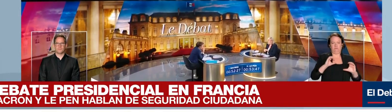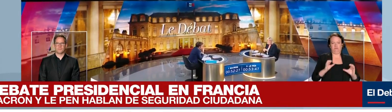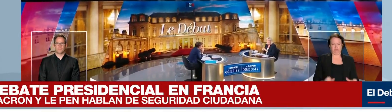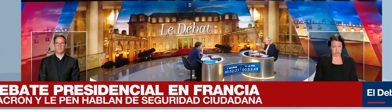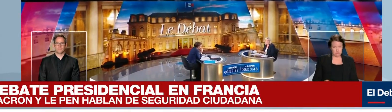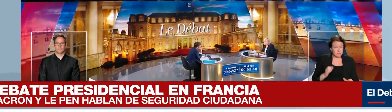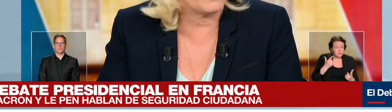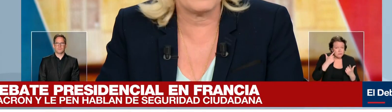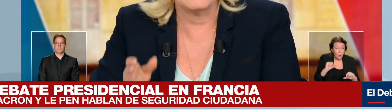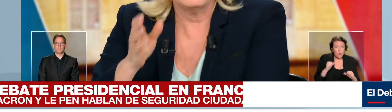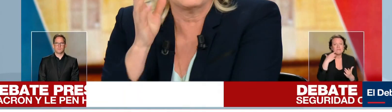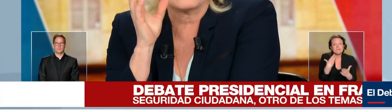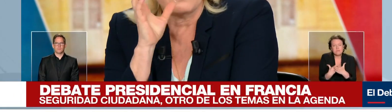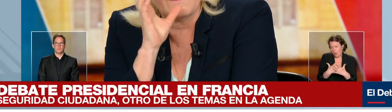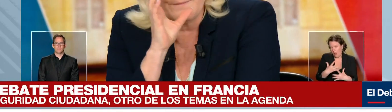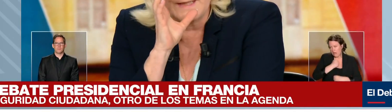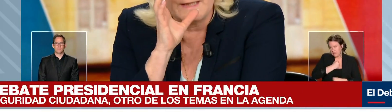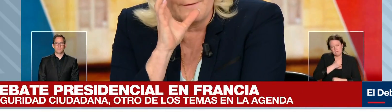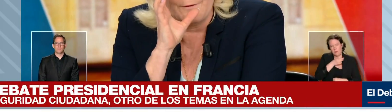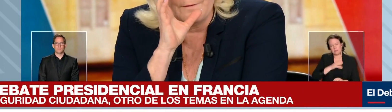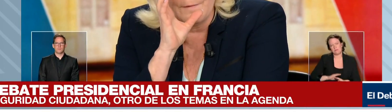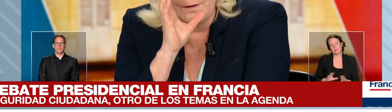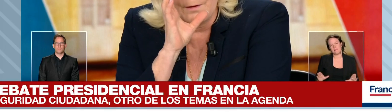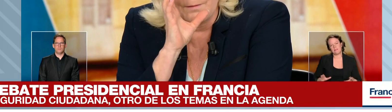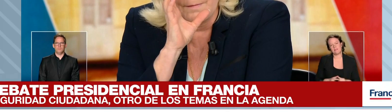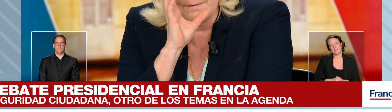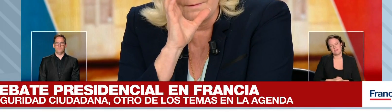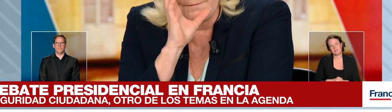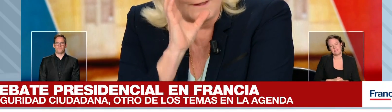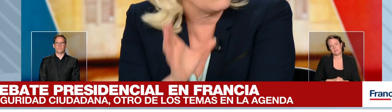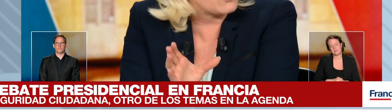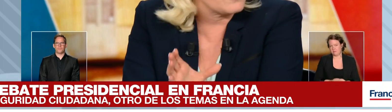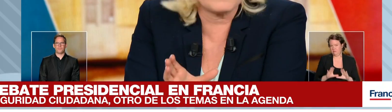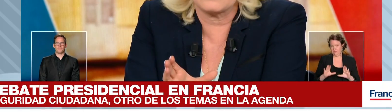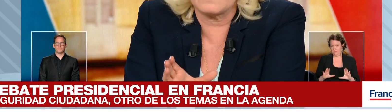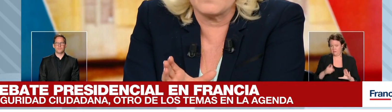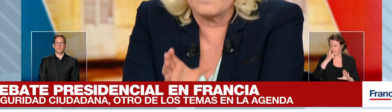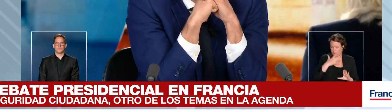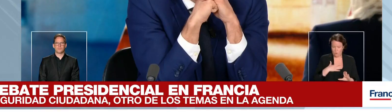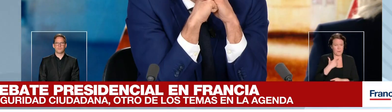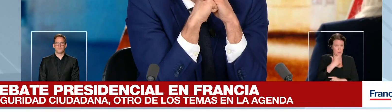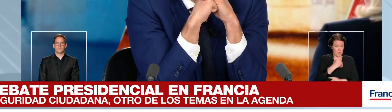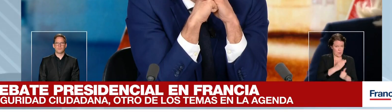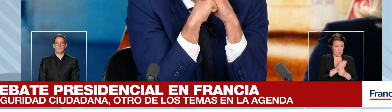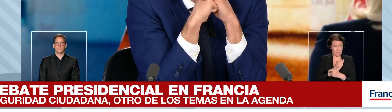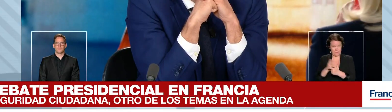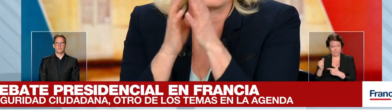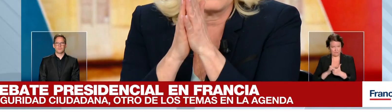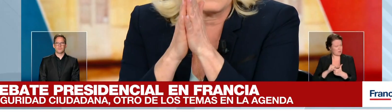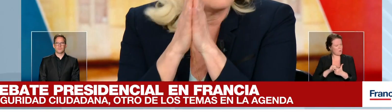la roben o que los ataquen. Esto no es soportable. Hay que hacer entonces dos